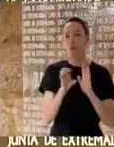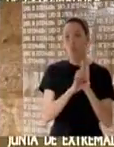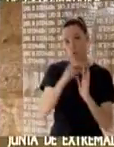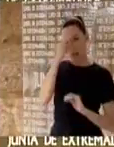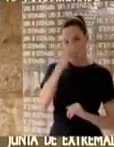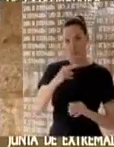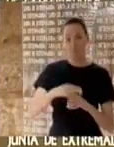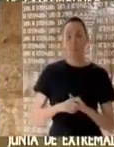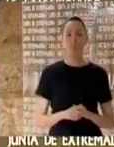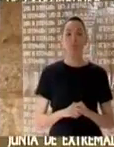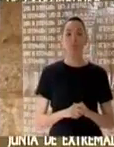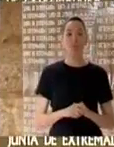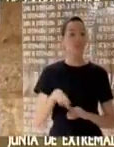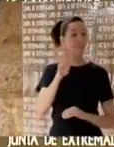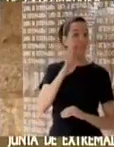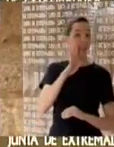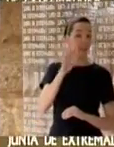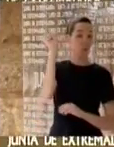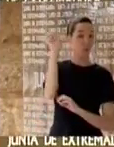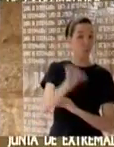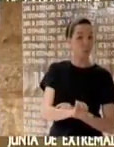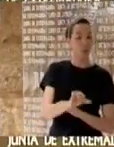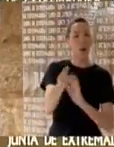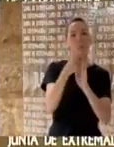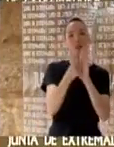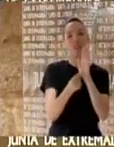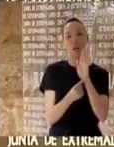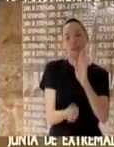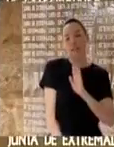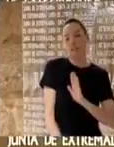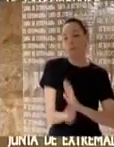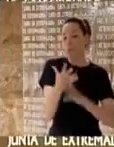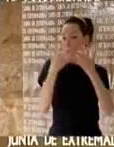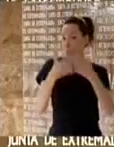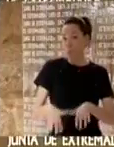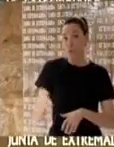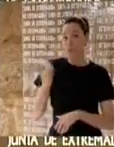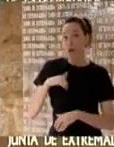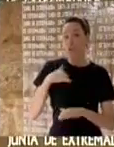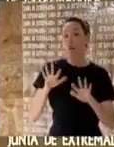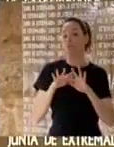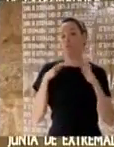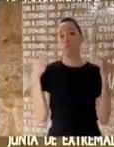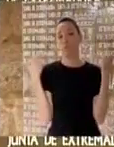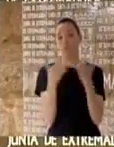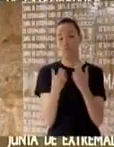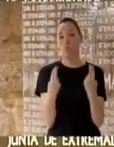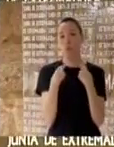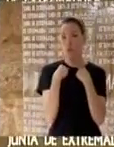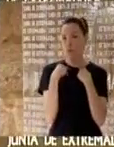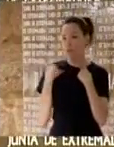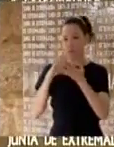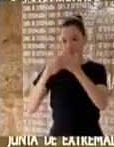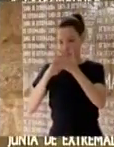son las medidas que hemos puesto en marcha en el Congreso de los Diputados. Saben ustedes, y ya con esto